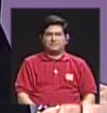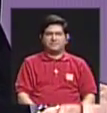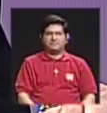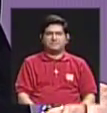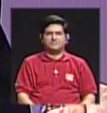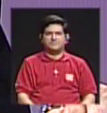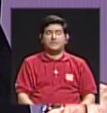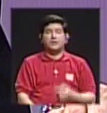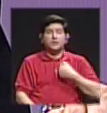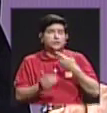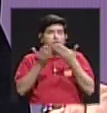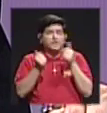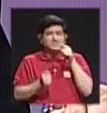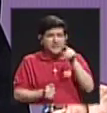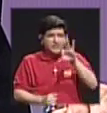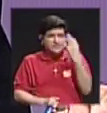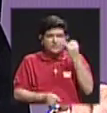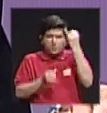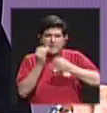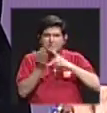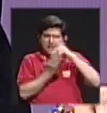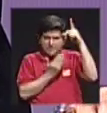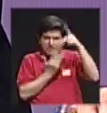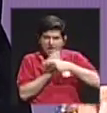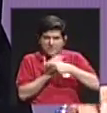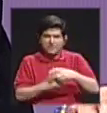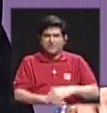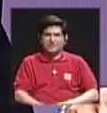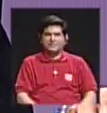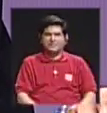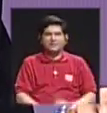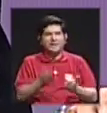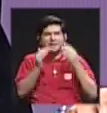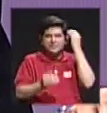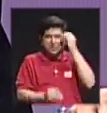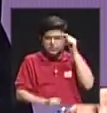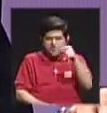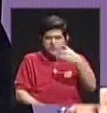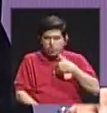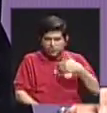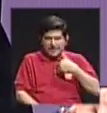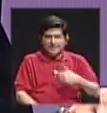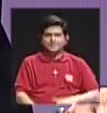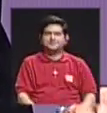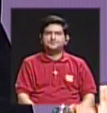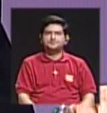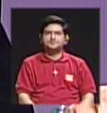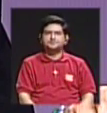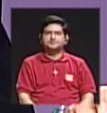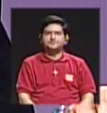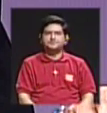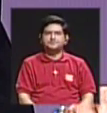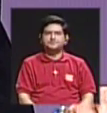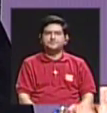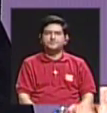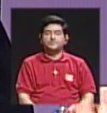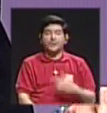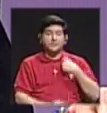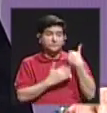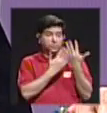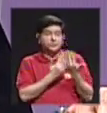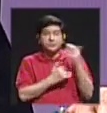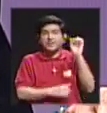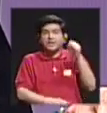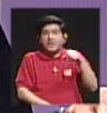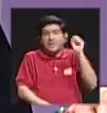que quisiera que cerráramos el programa con una opinión suya al respecto. Yo espero